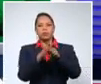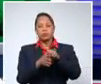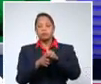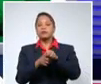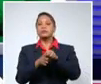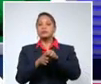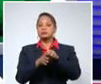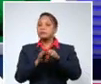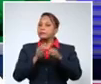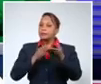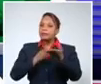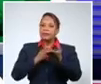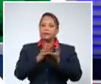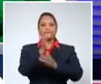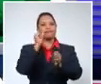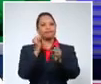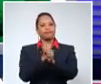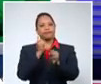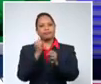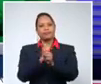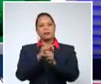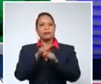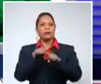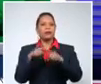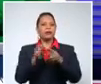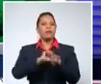se trabaja para su control en La Habana.